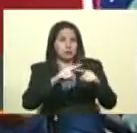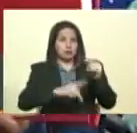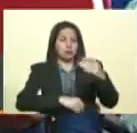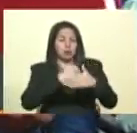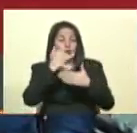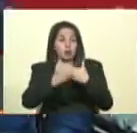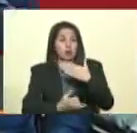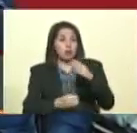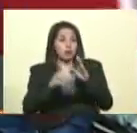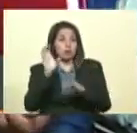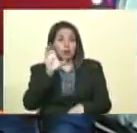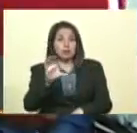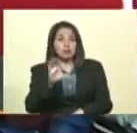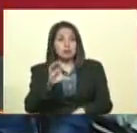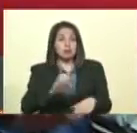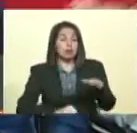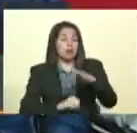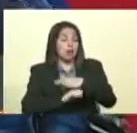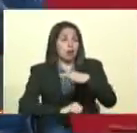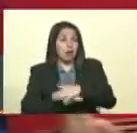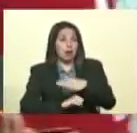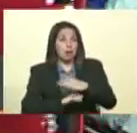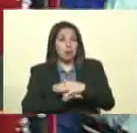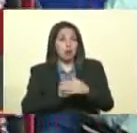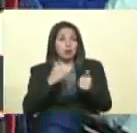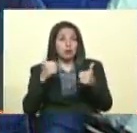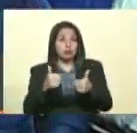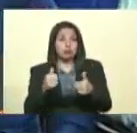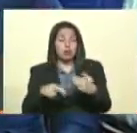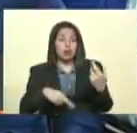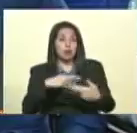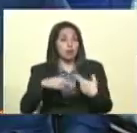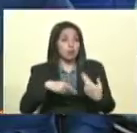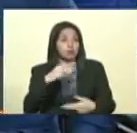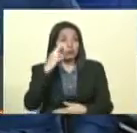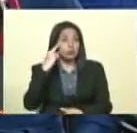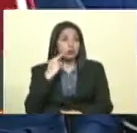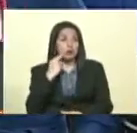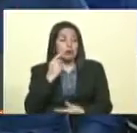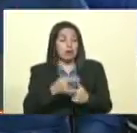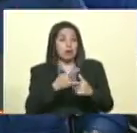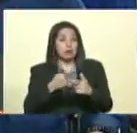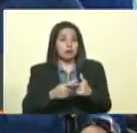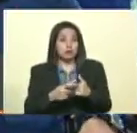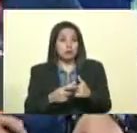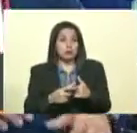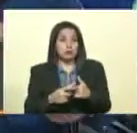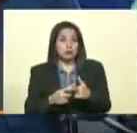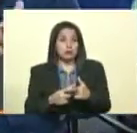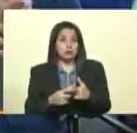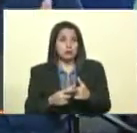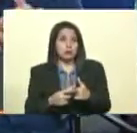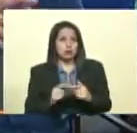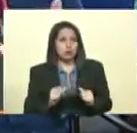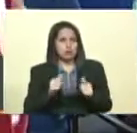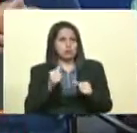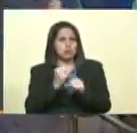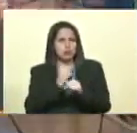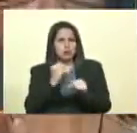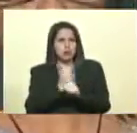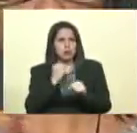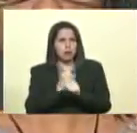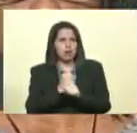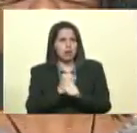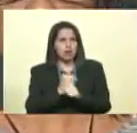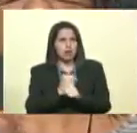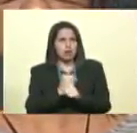país, a consolidar el sector y a consolidar, por supuesto, la revolución bolivariana. Entonces nosotros empezamos a trabajar,